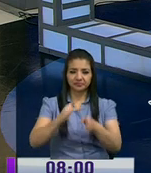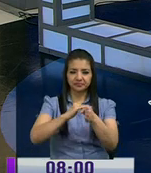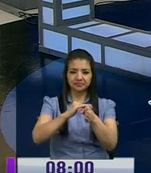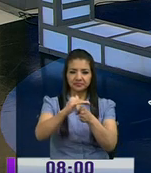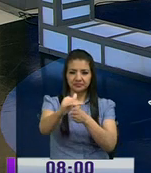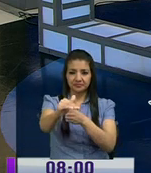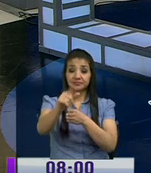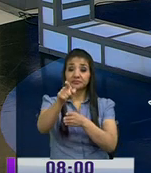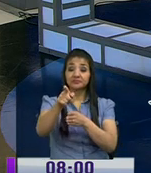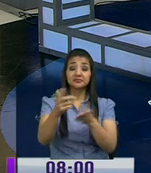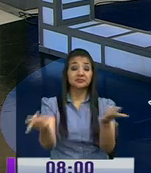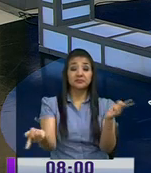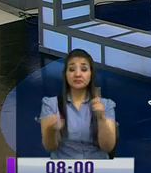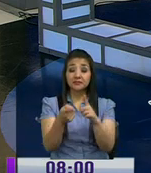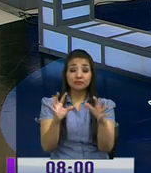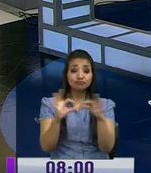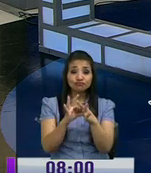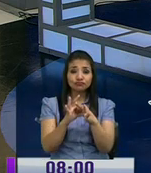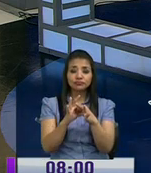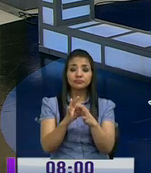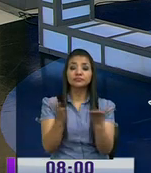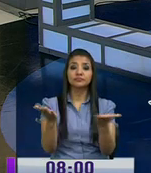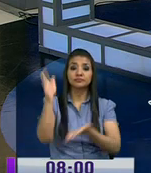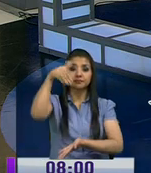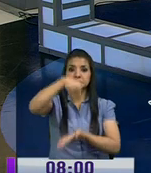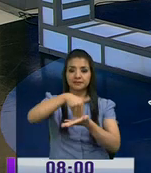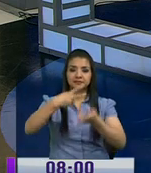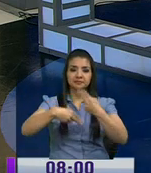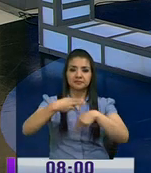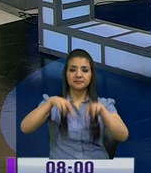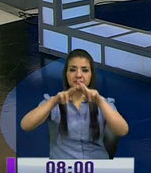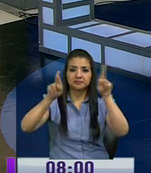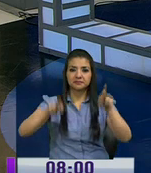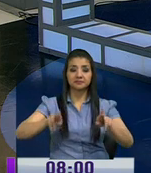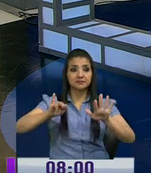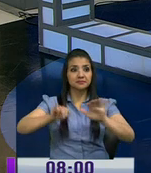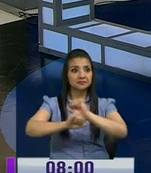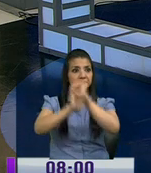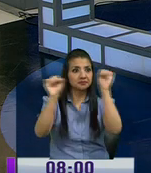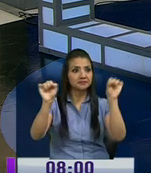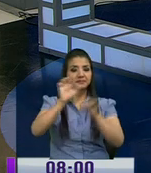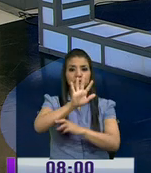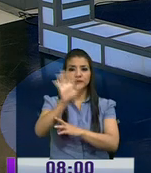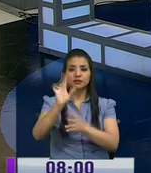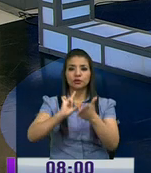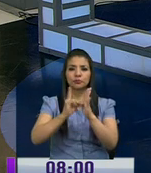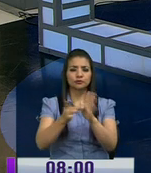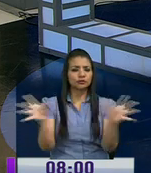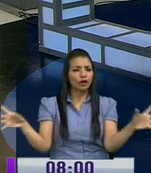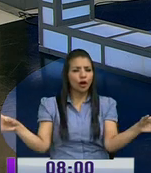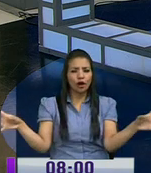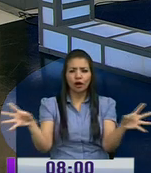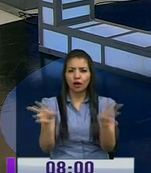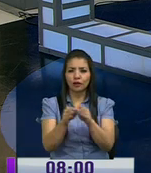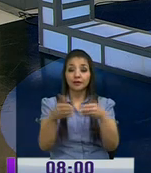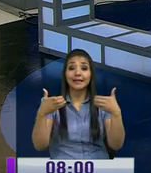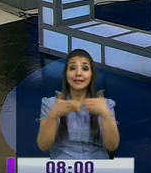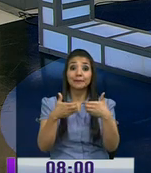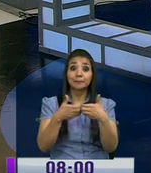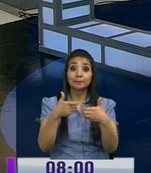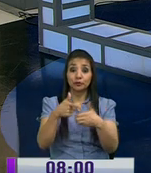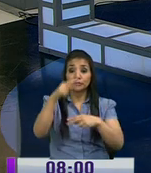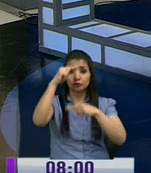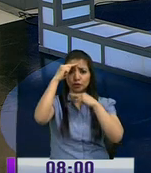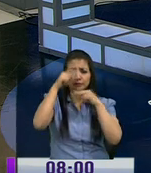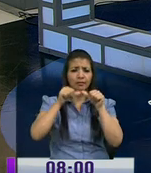estemos juntos, no se olviden, Centro Comercial El Recreo, 6:55 de la mañana, todo el staff estará ahí y nos vamos